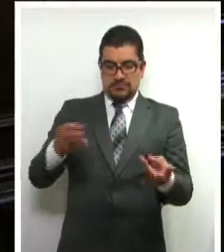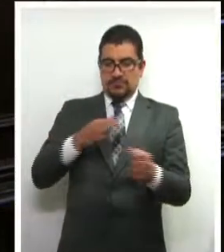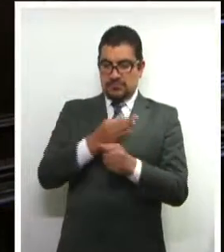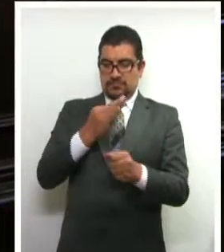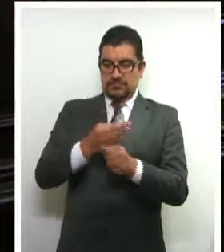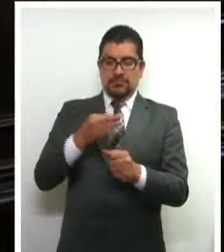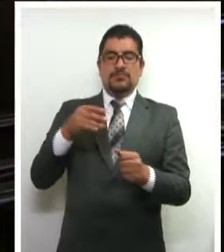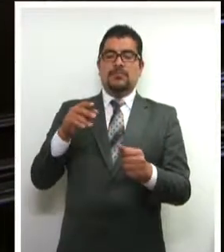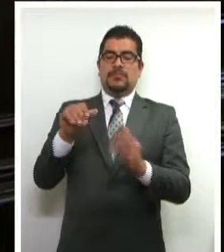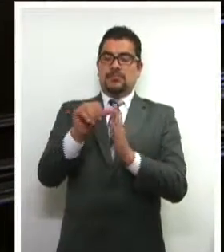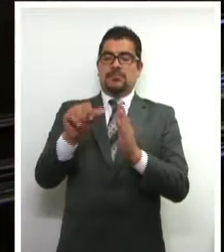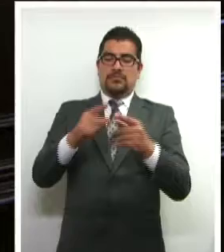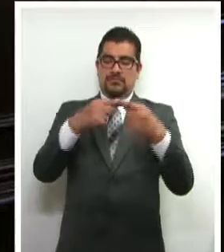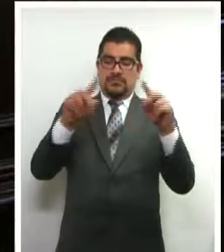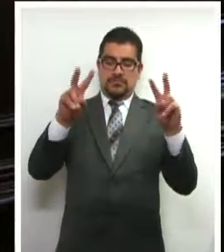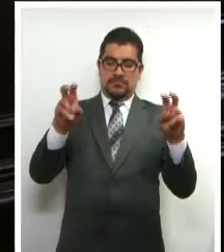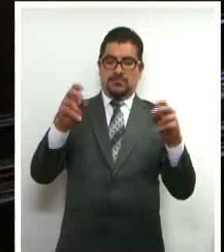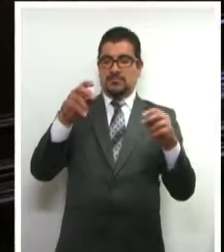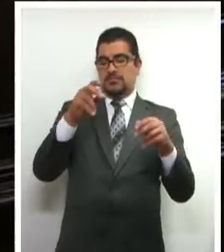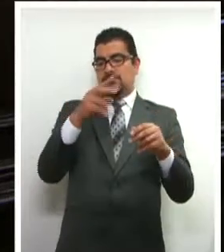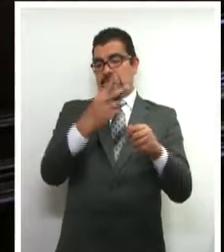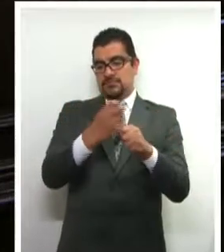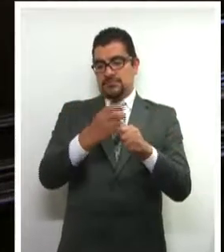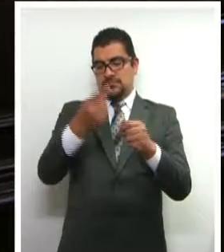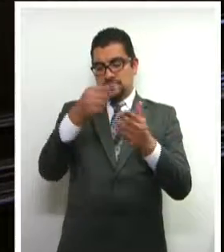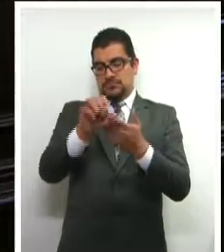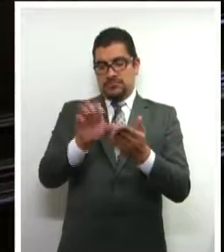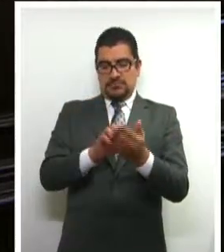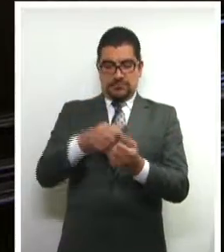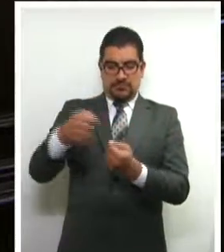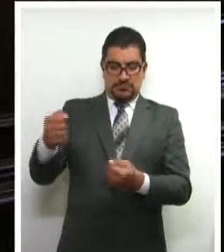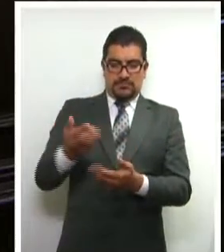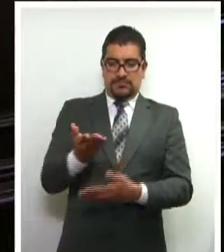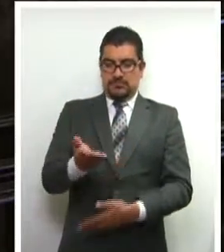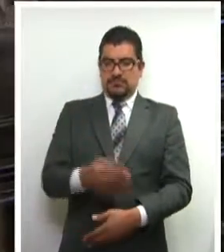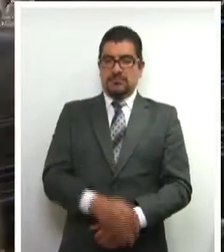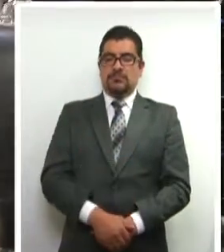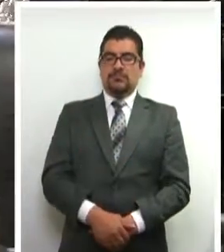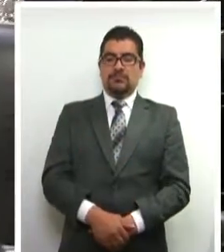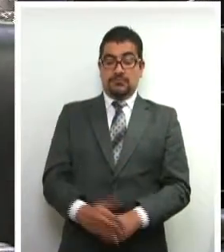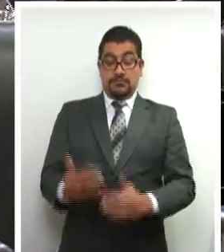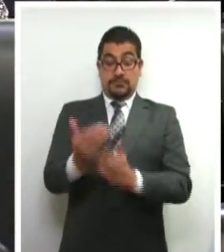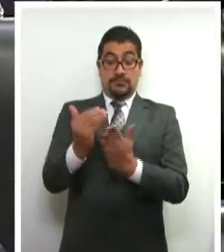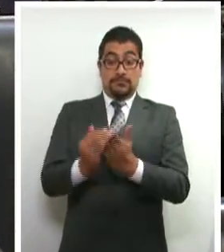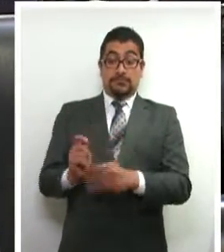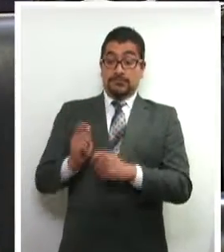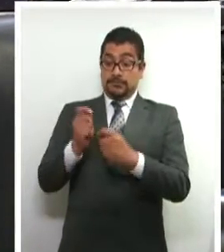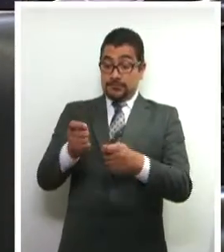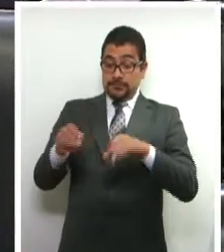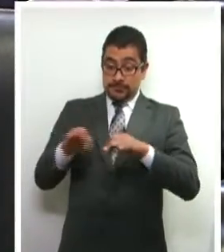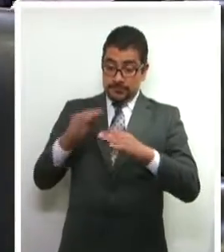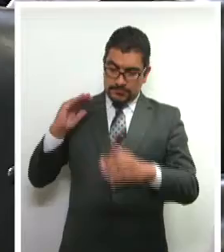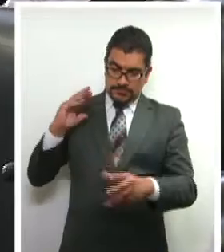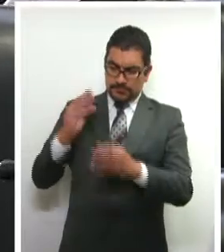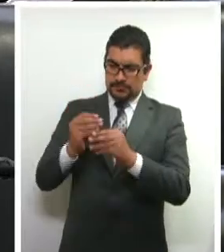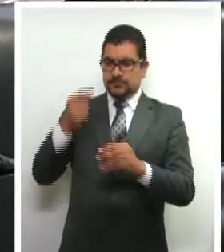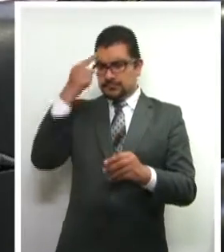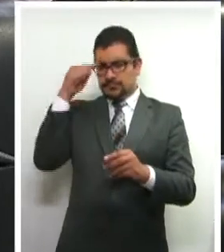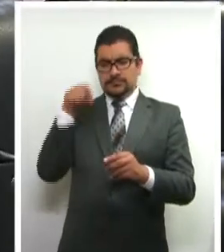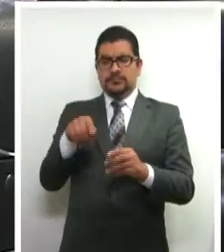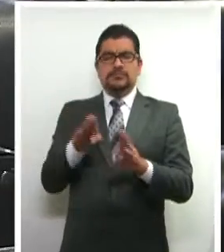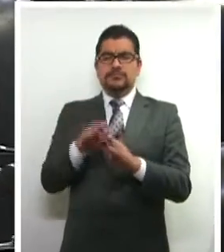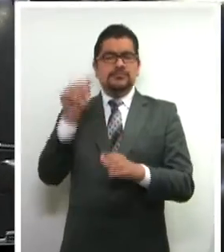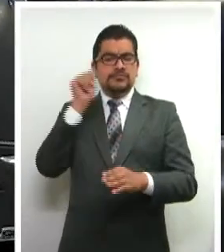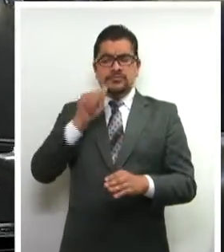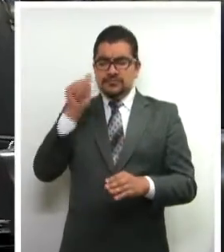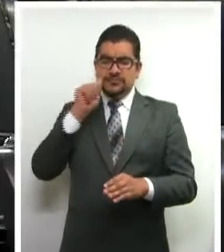en el título segundo de la presente Constitución. El ejercicio de tales atribuciones se realizará siempre de